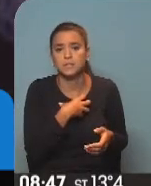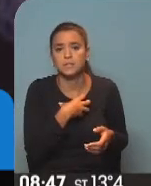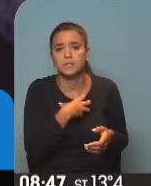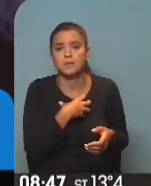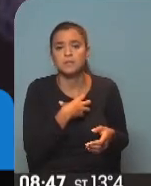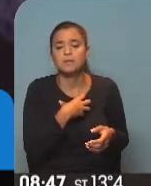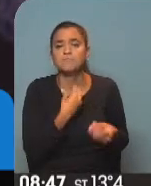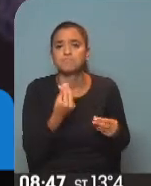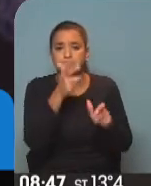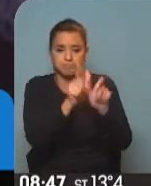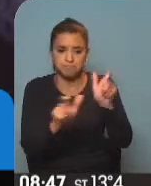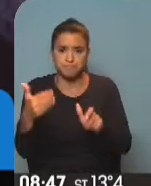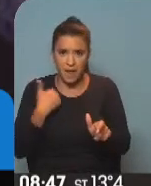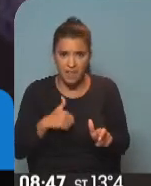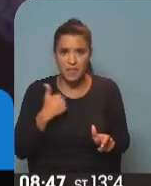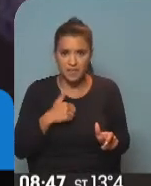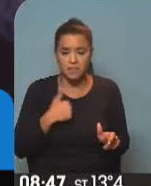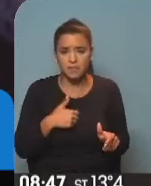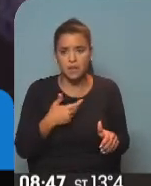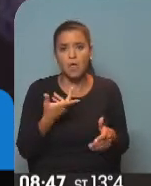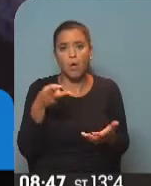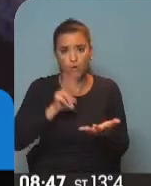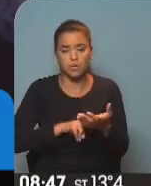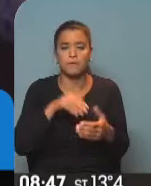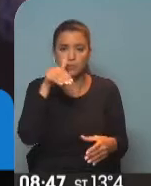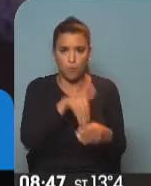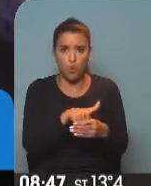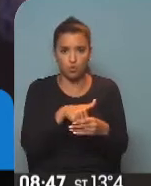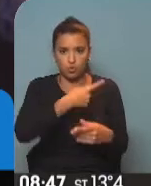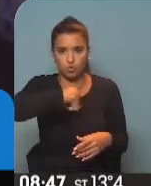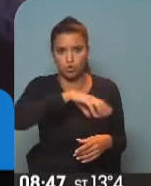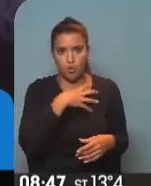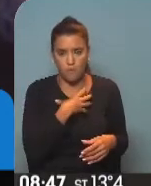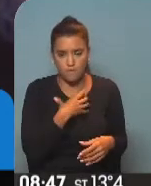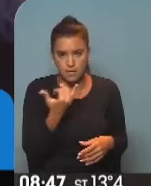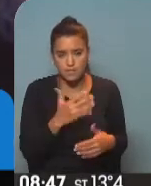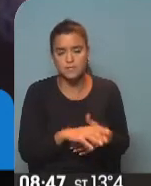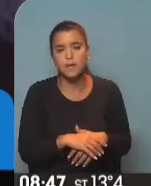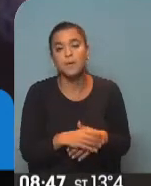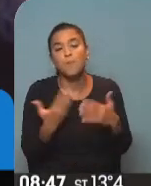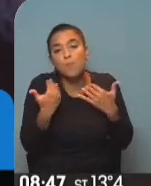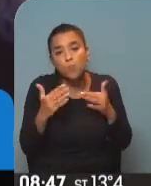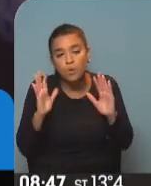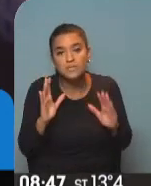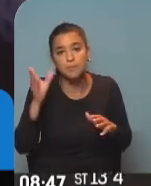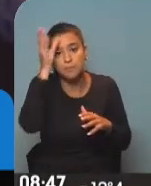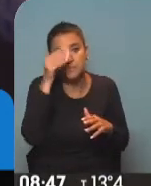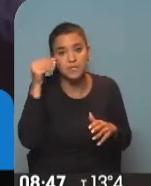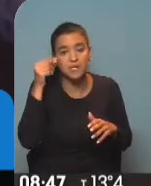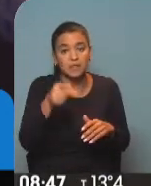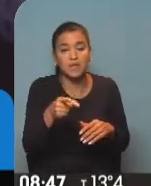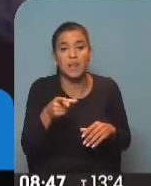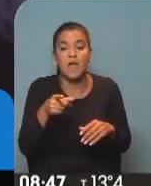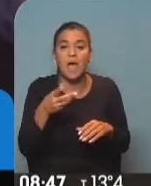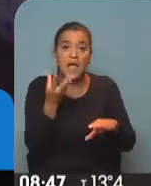mayoría de los argentinos nos va a acompañar va a volver a depositar su voto en nosotros probablemente cristina pueda ser candidata